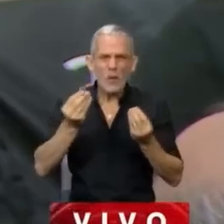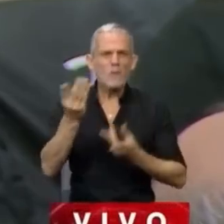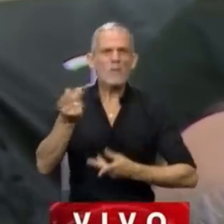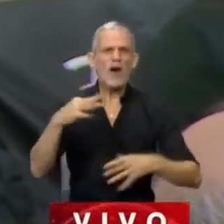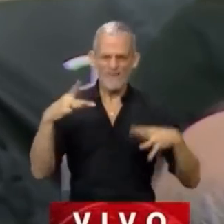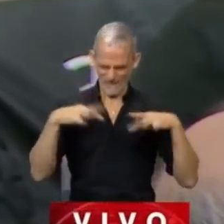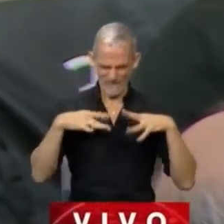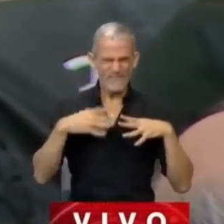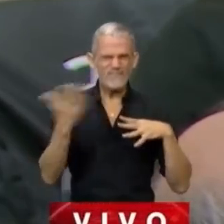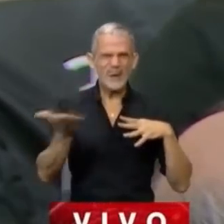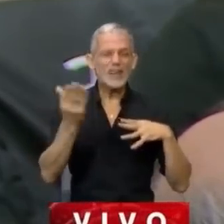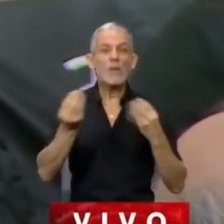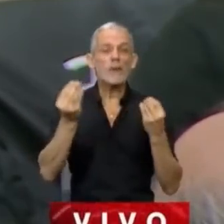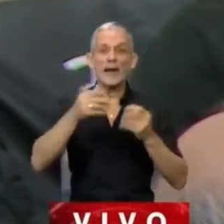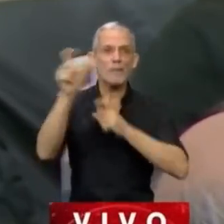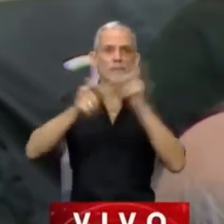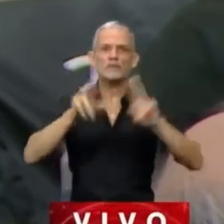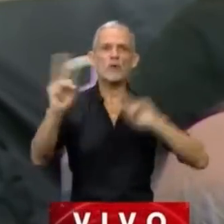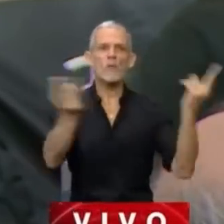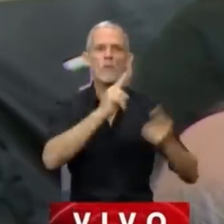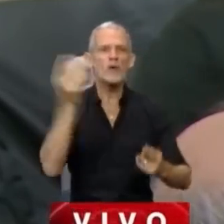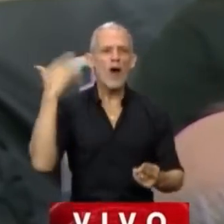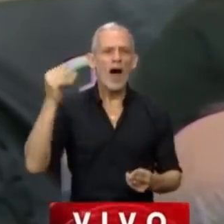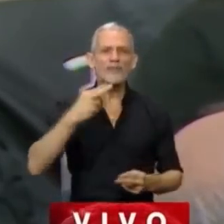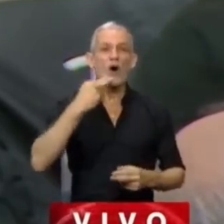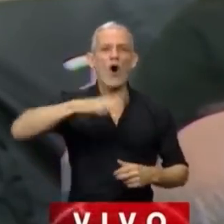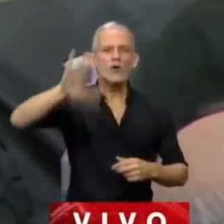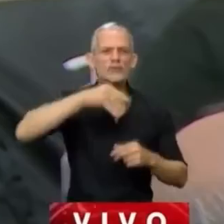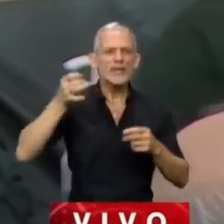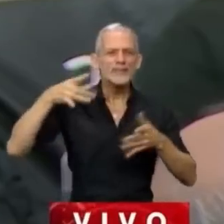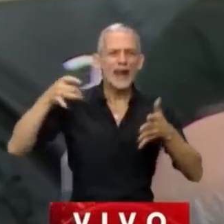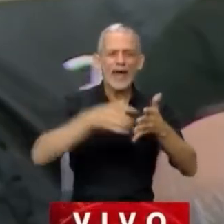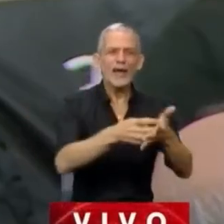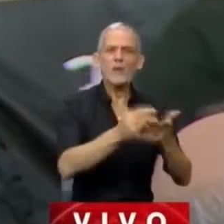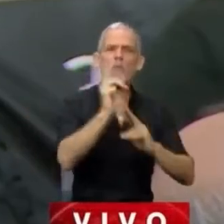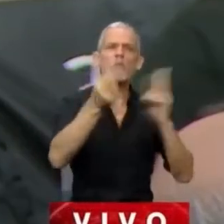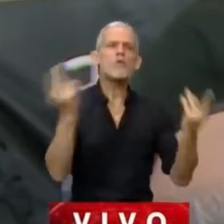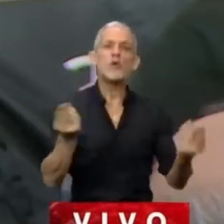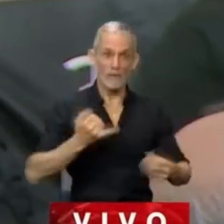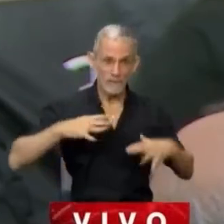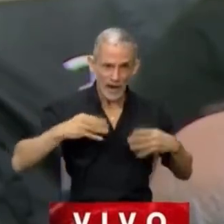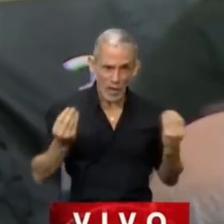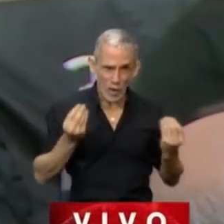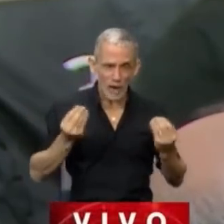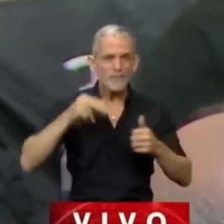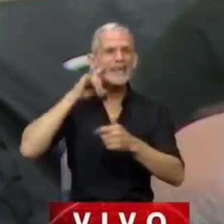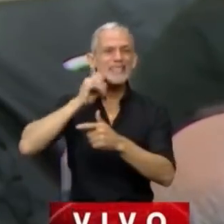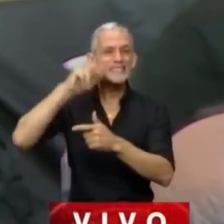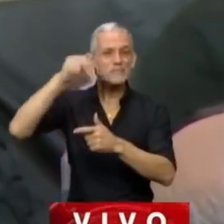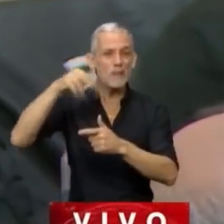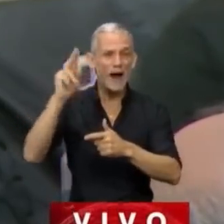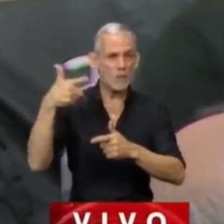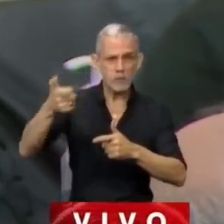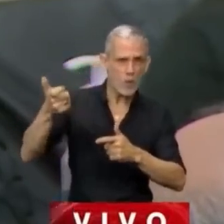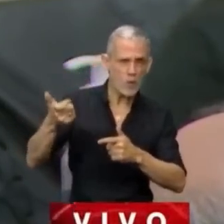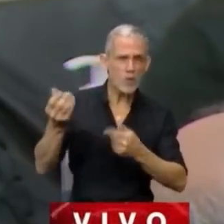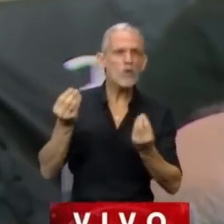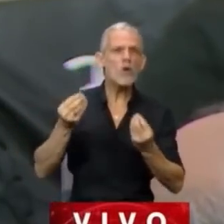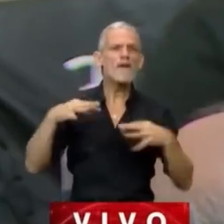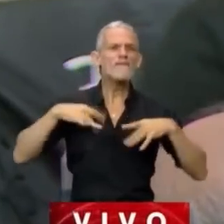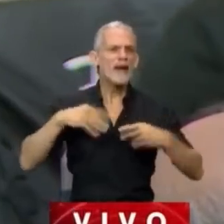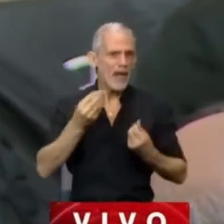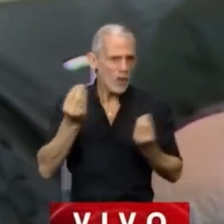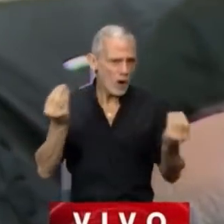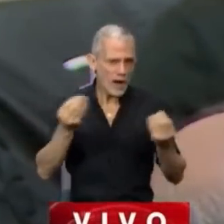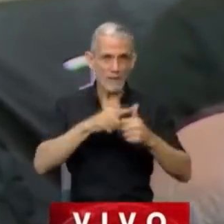el feriado para las víctimas de la masacre de Once? ¿O cuando mataron al fiscal Nisman? ¿Sí? ¿O,